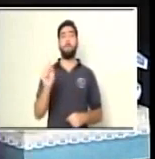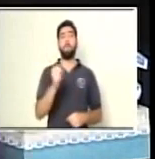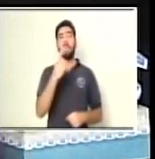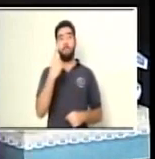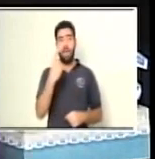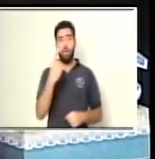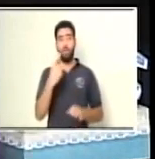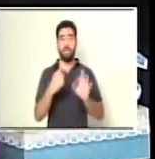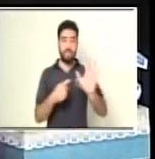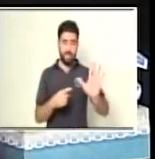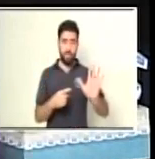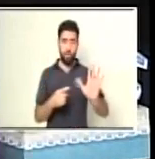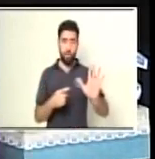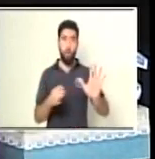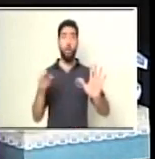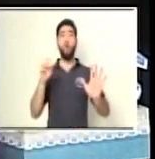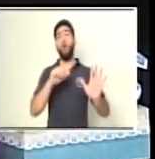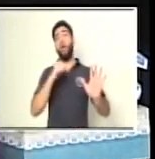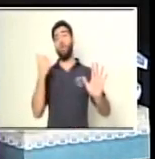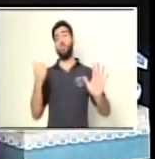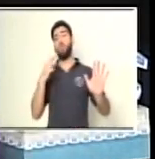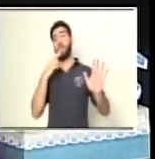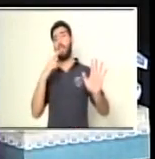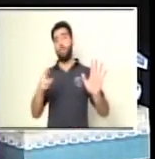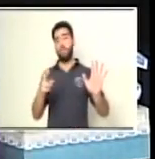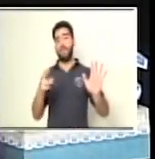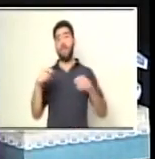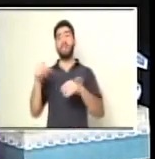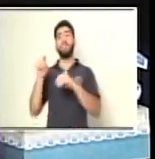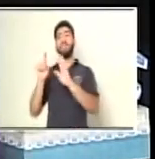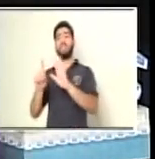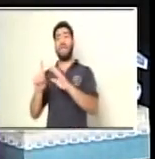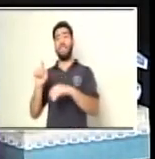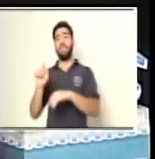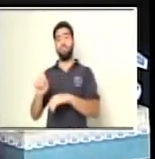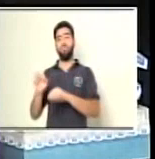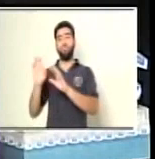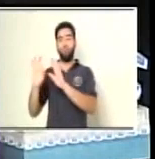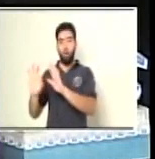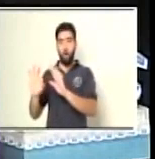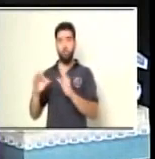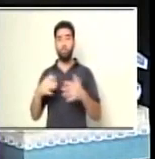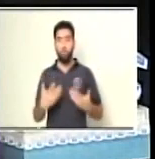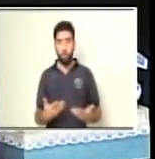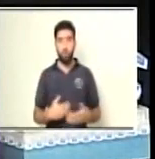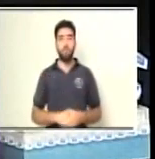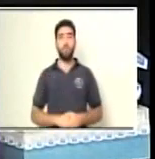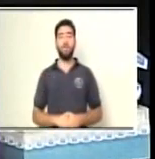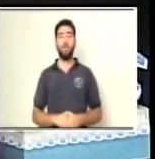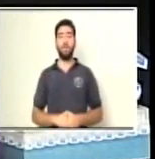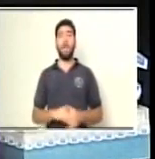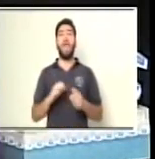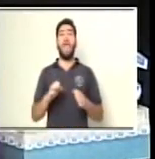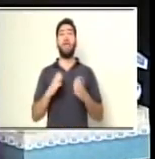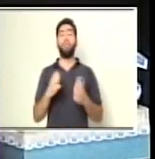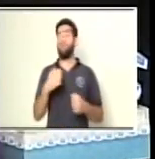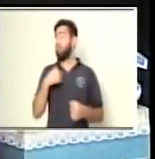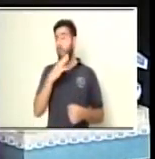es 5 y nuestro último valor es 6.8. Pero